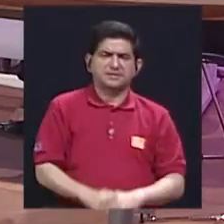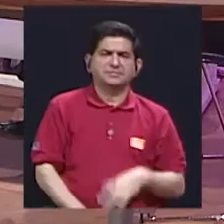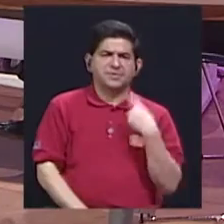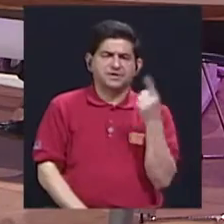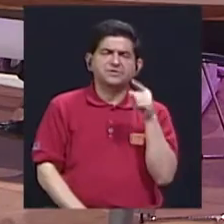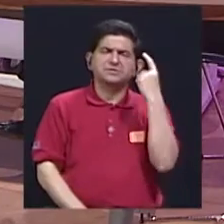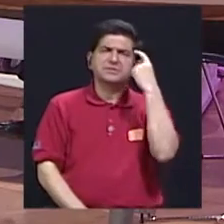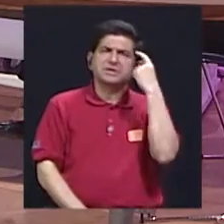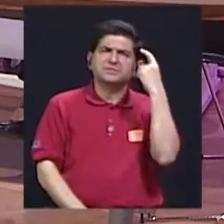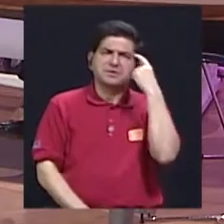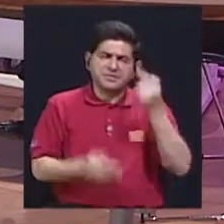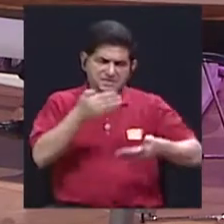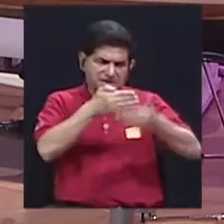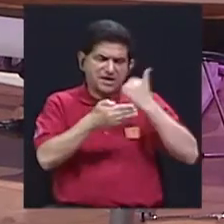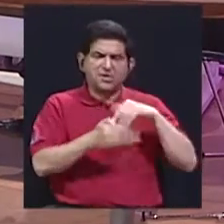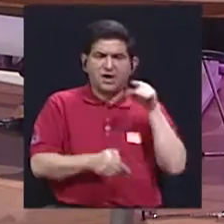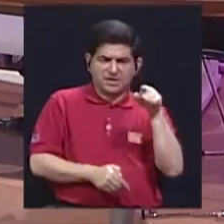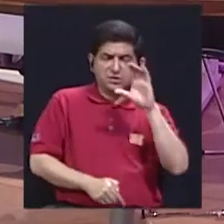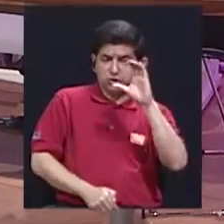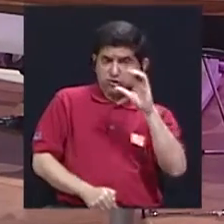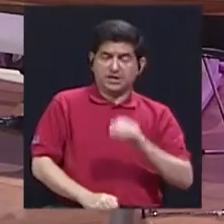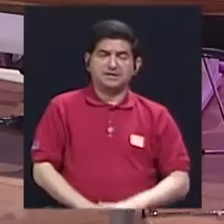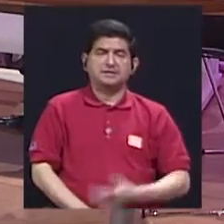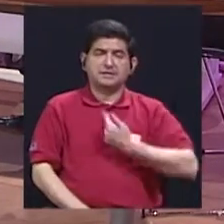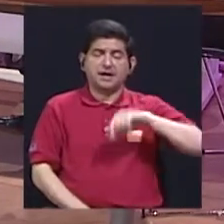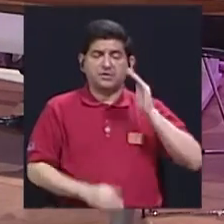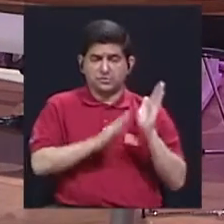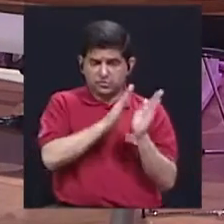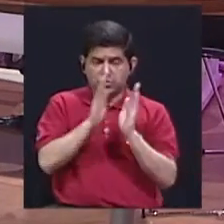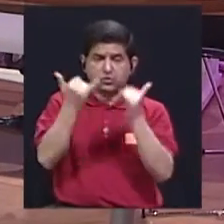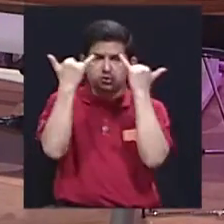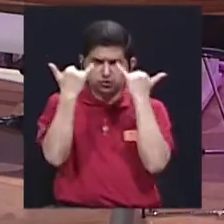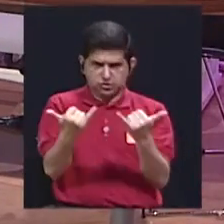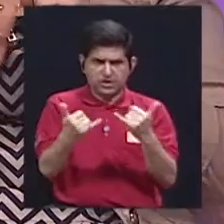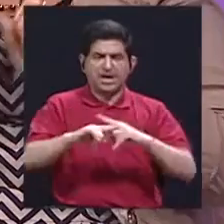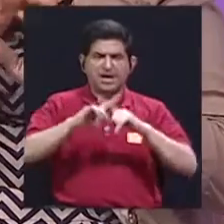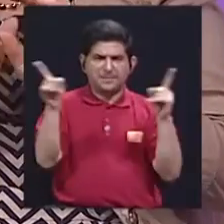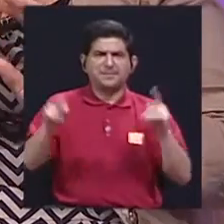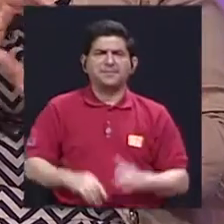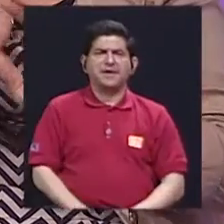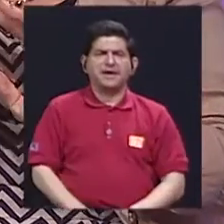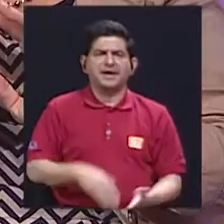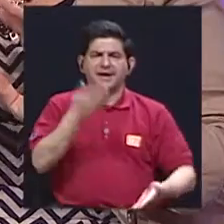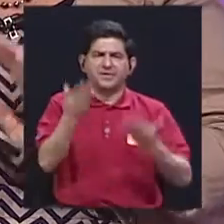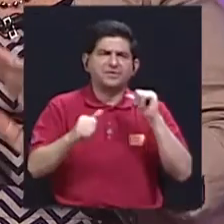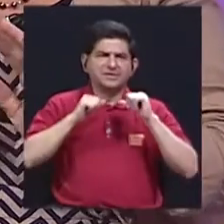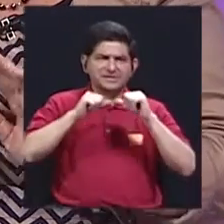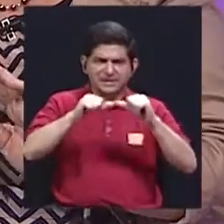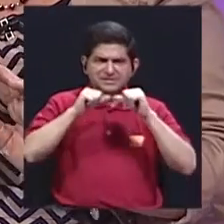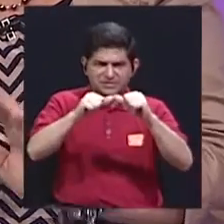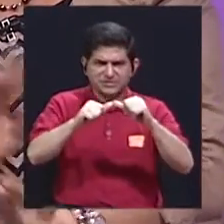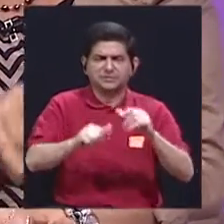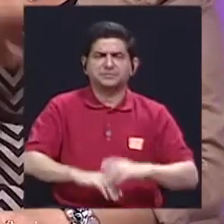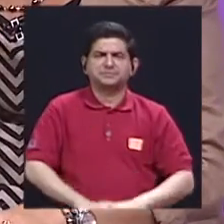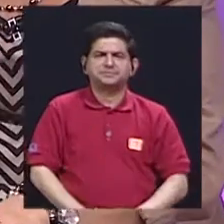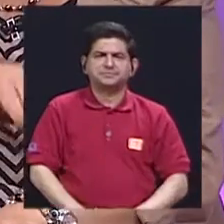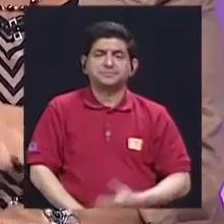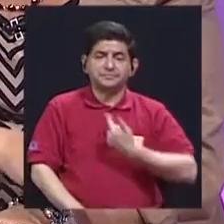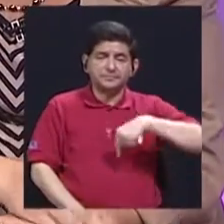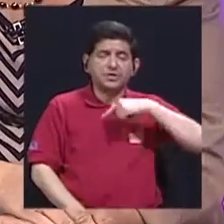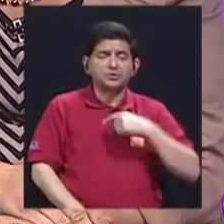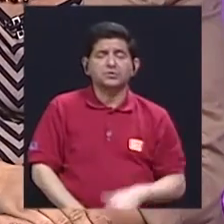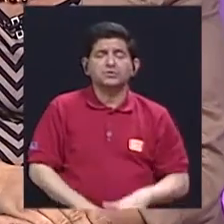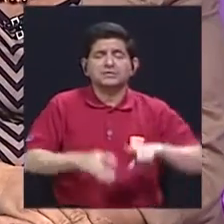lo tenía pensando y la fuero y estamos formando que ya se formó lo que pasa es que todavía estamos como dice dando estamos